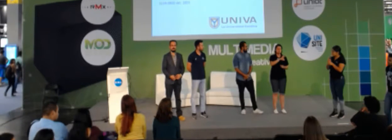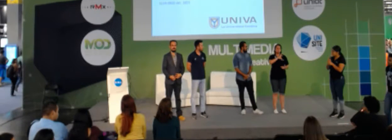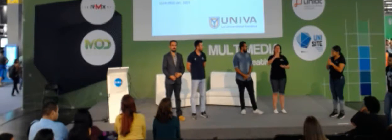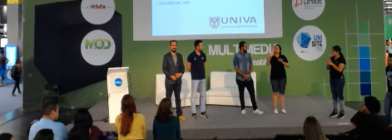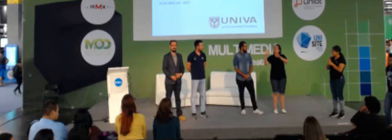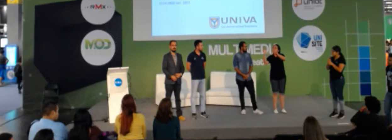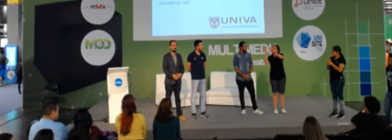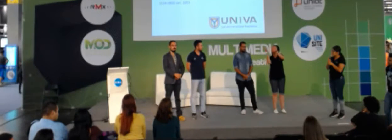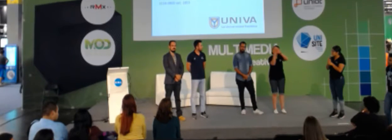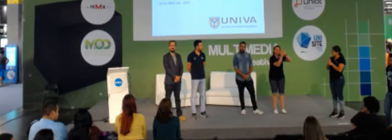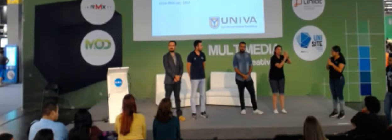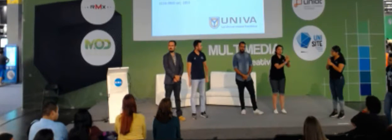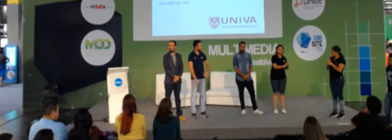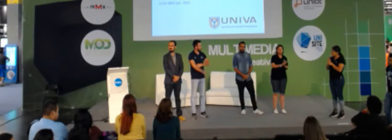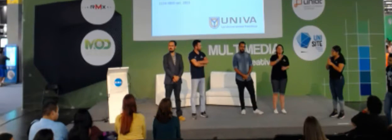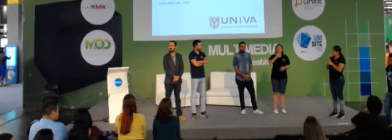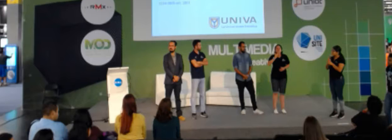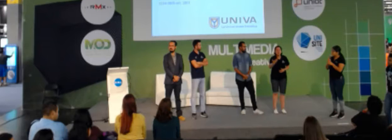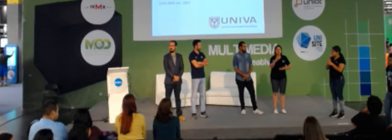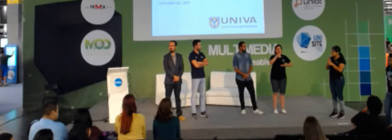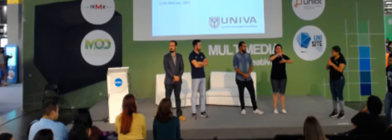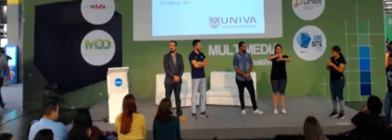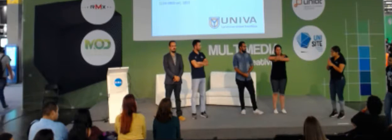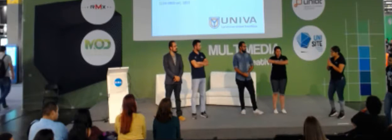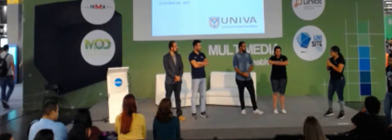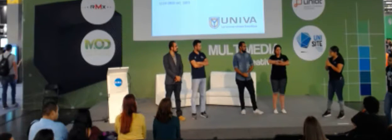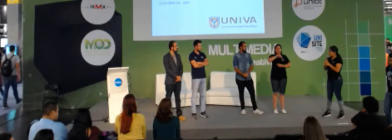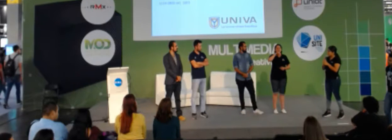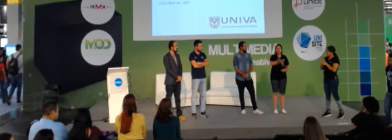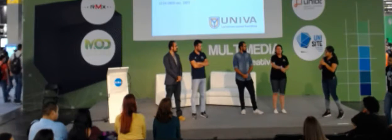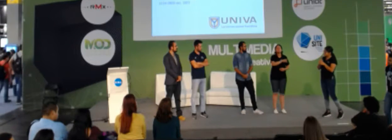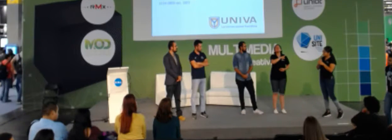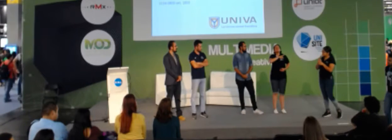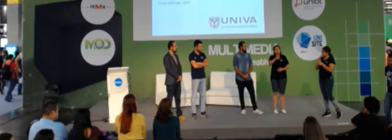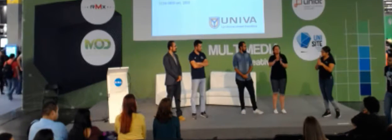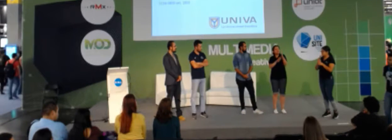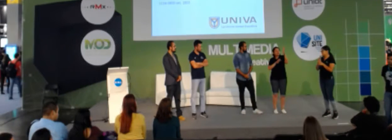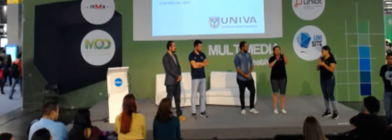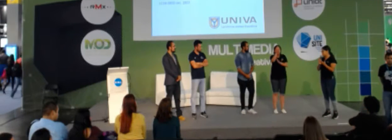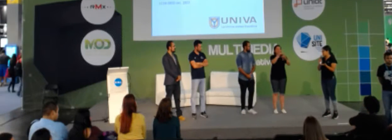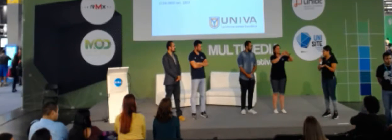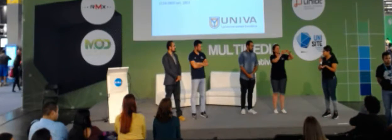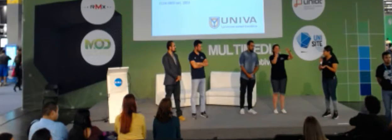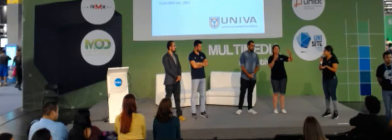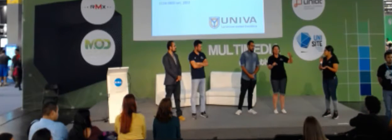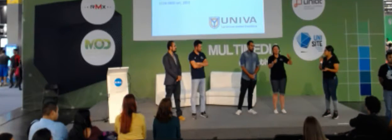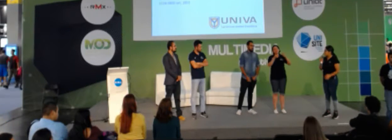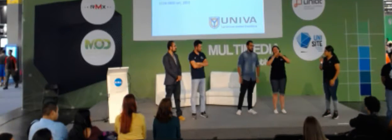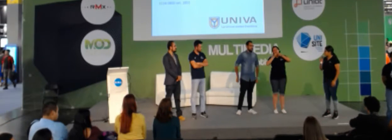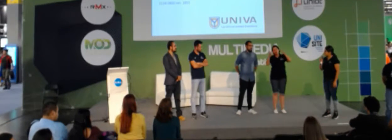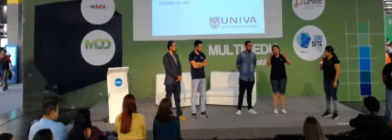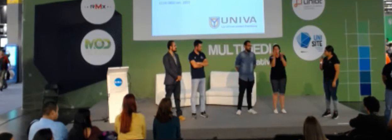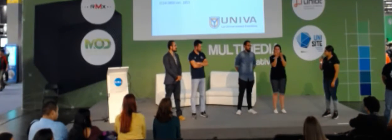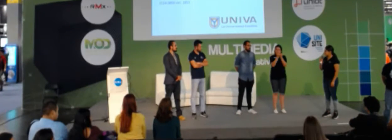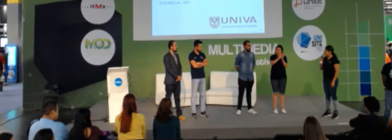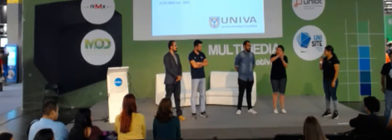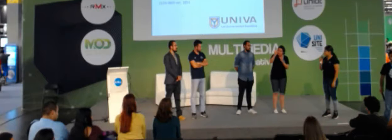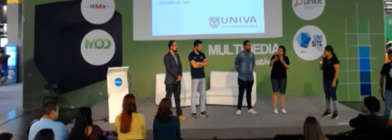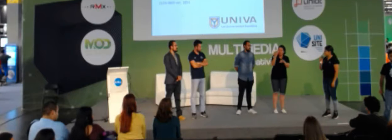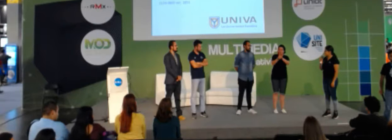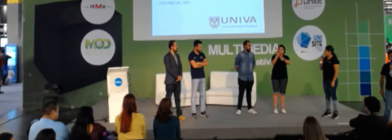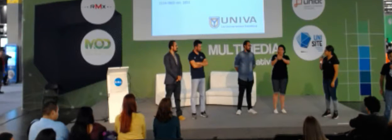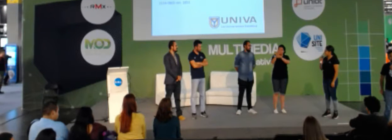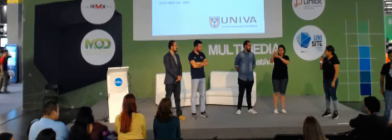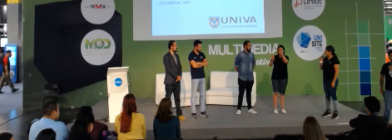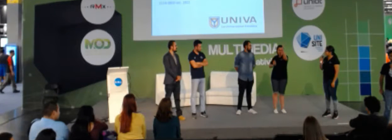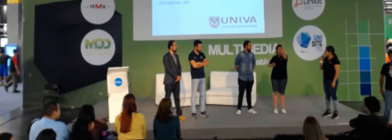de Jalisco está haciendo referencia, tener contactos, tener solidaridad con todo México.